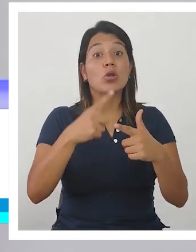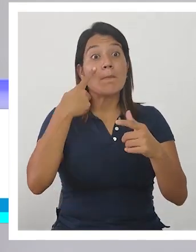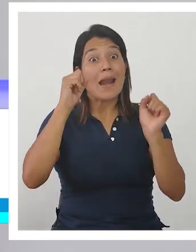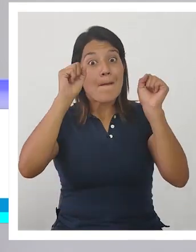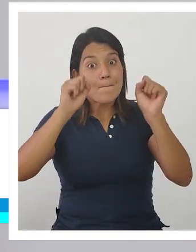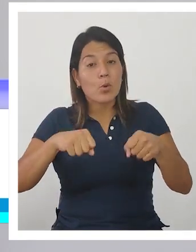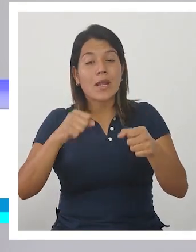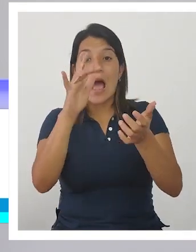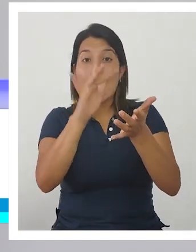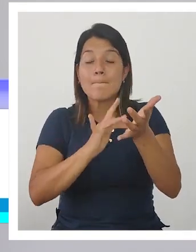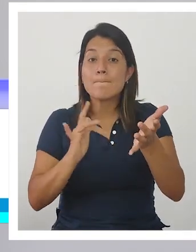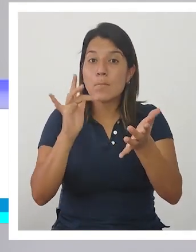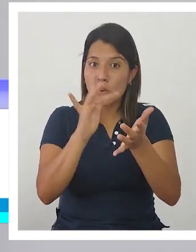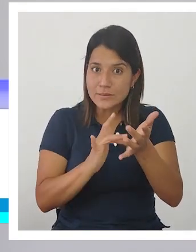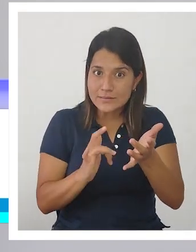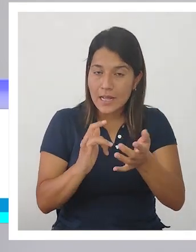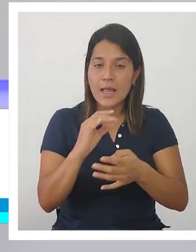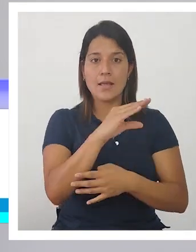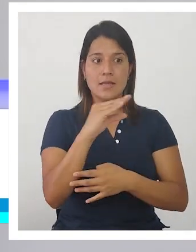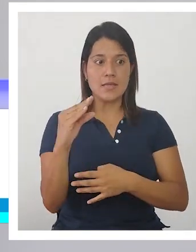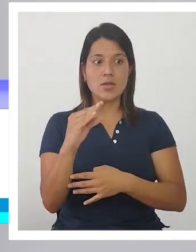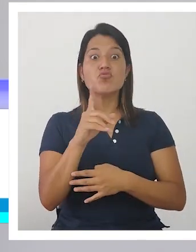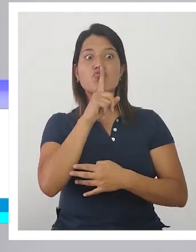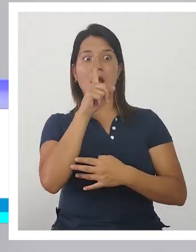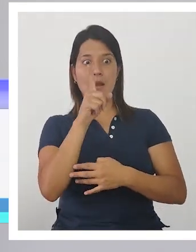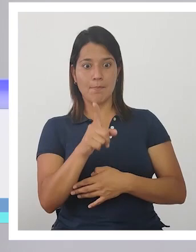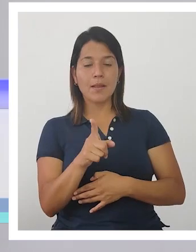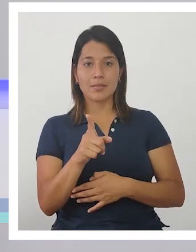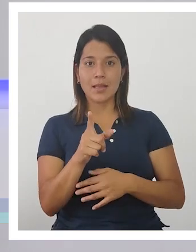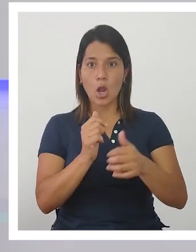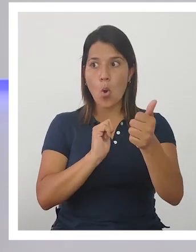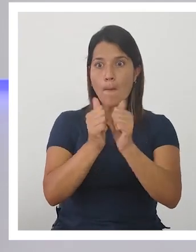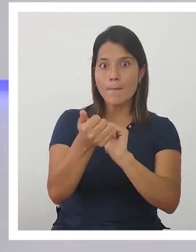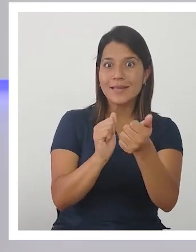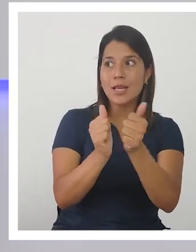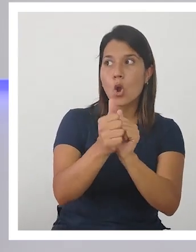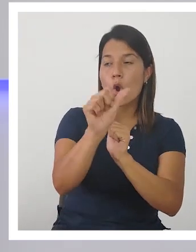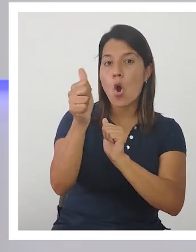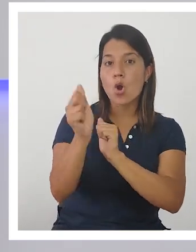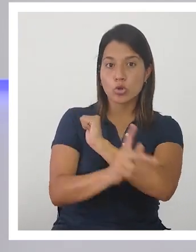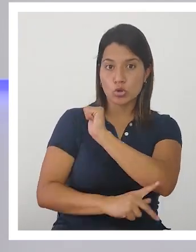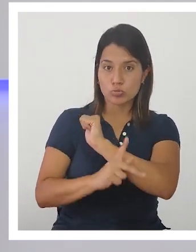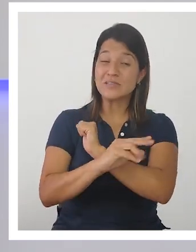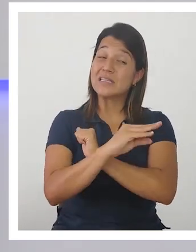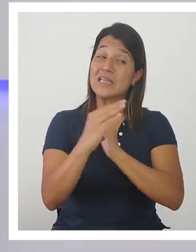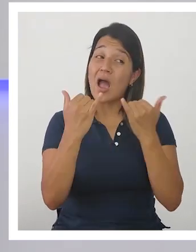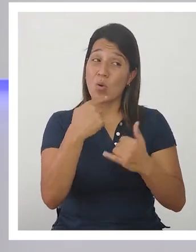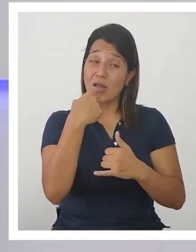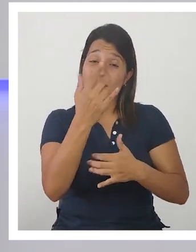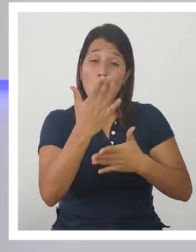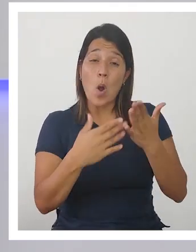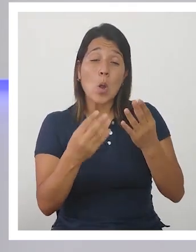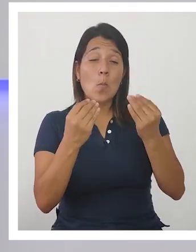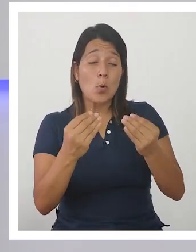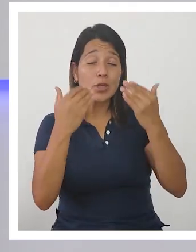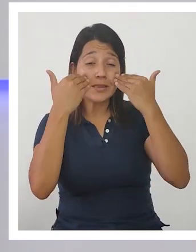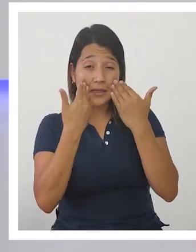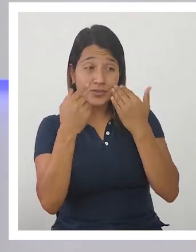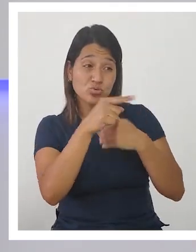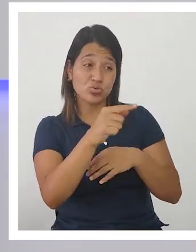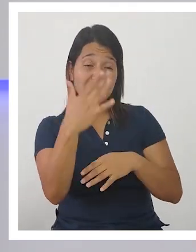aprovechar y ser un país competitivo, y eso es muy triste lo que te voy a decir, pero vos sabías que Costa Rica en